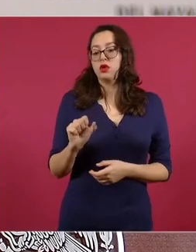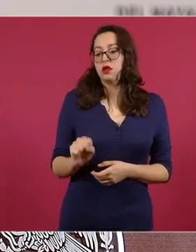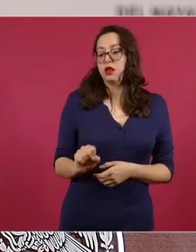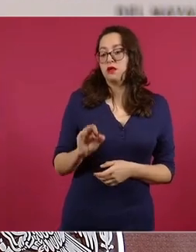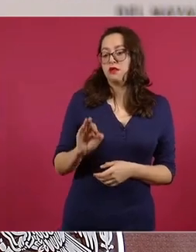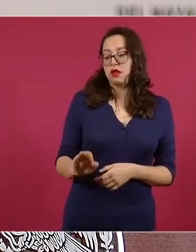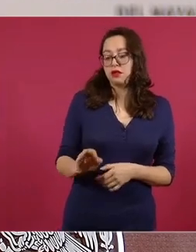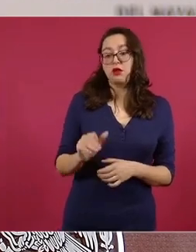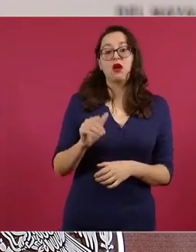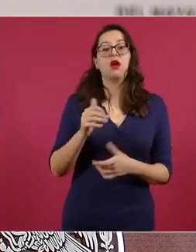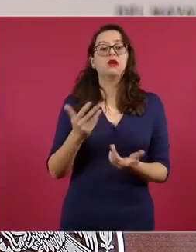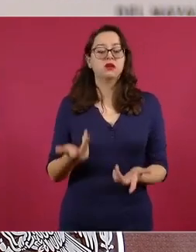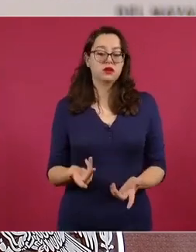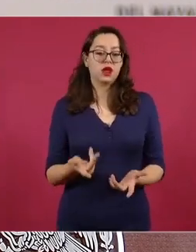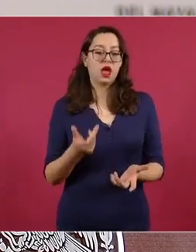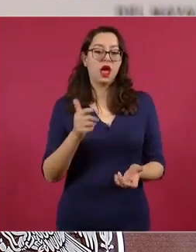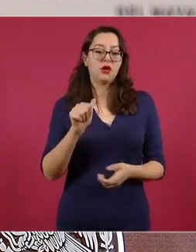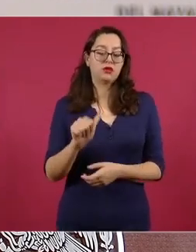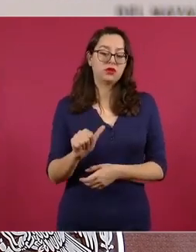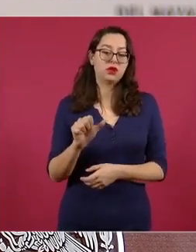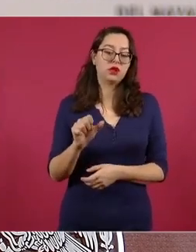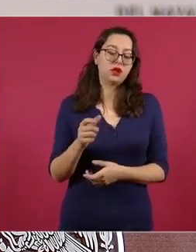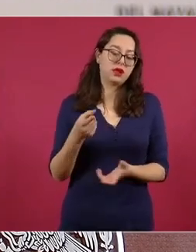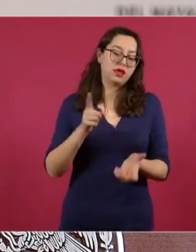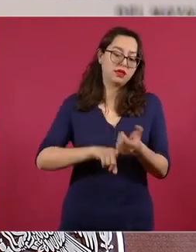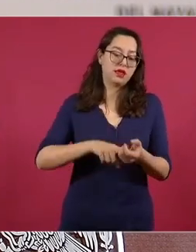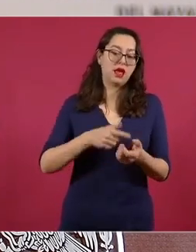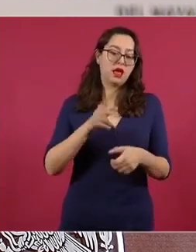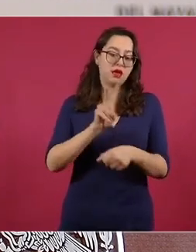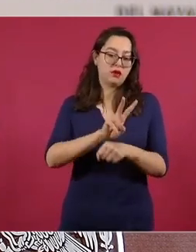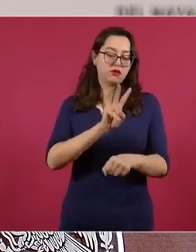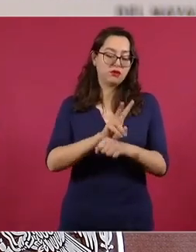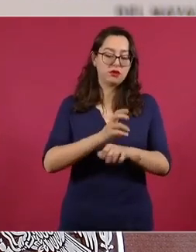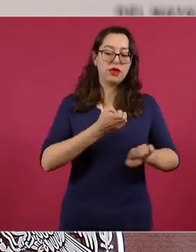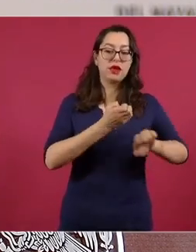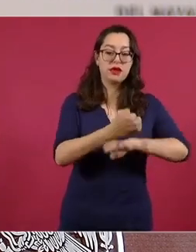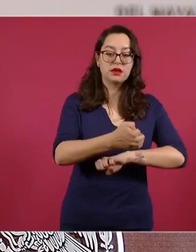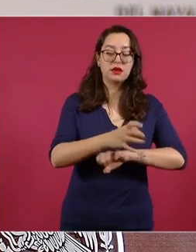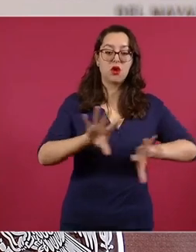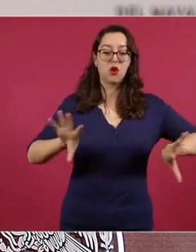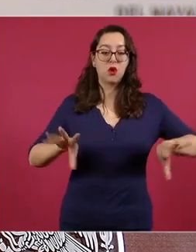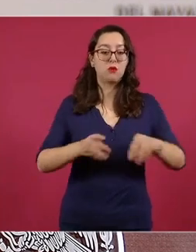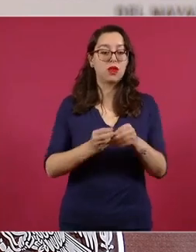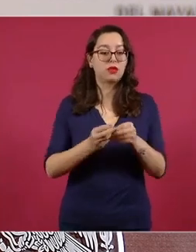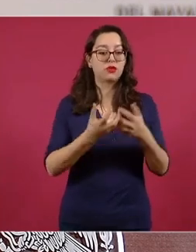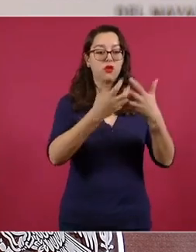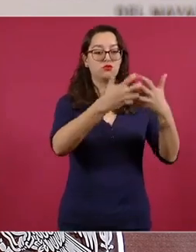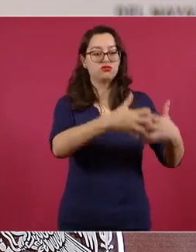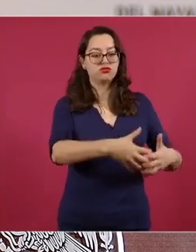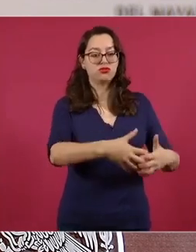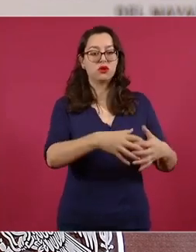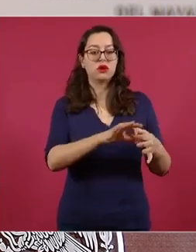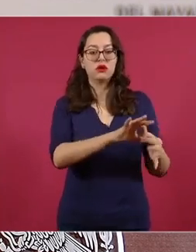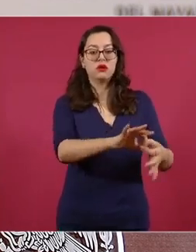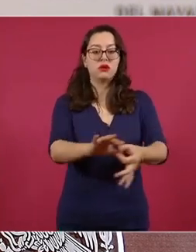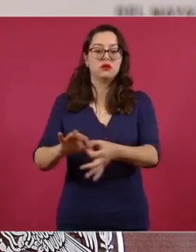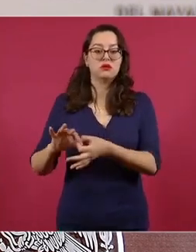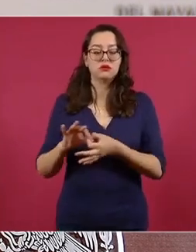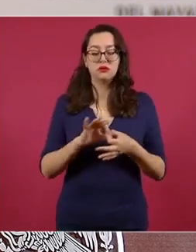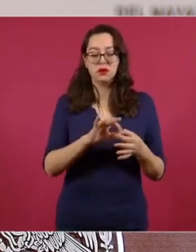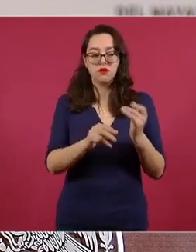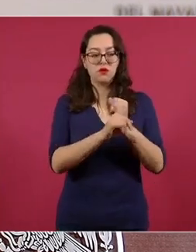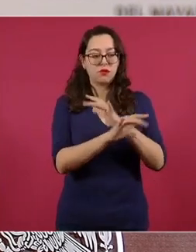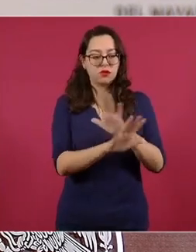con el engranaje, digamos, institucional que requiere información para poder tomar